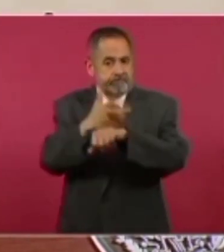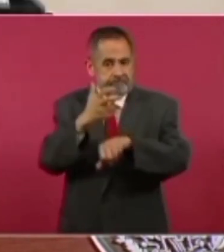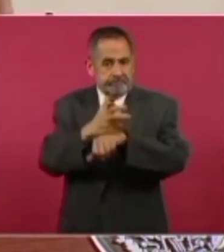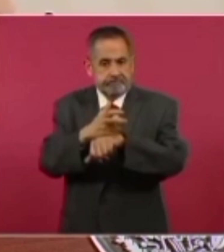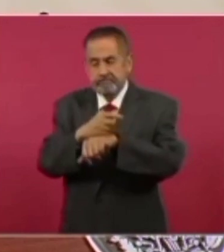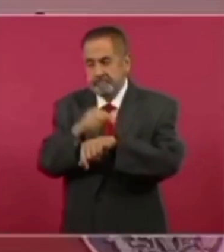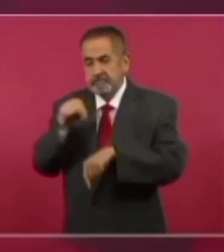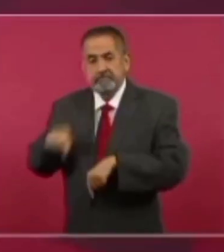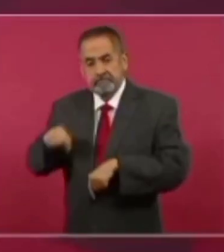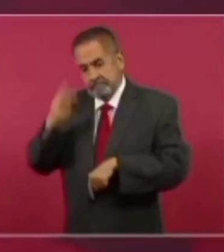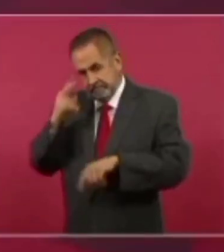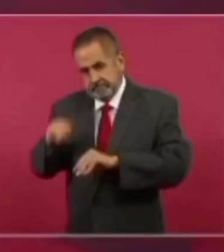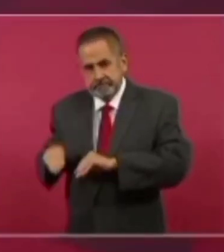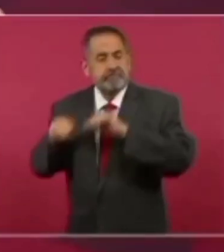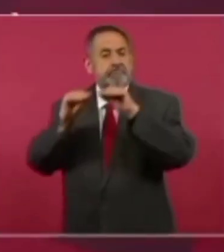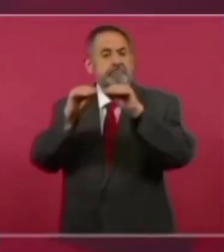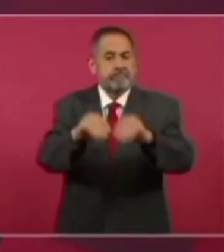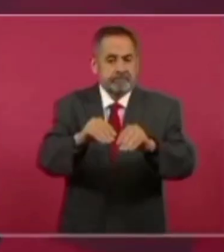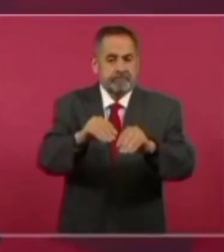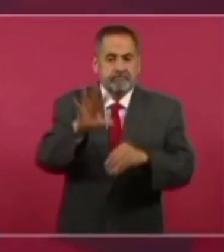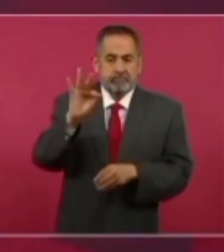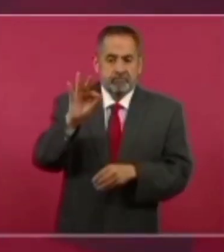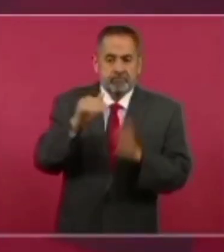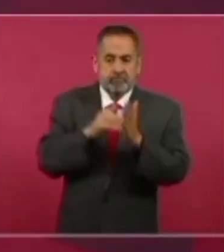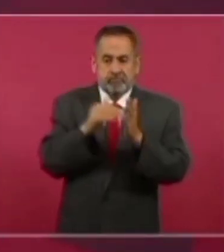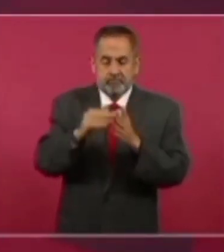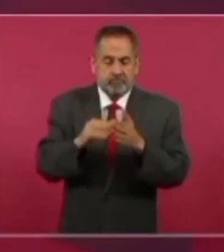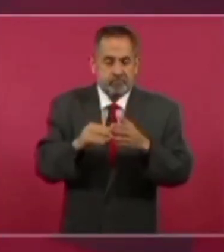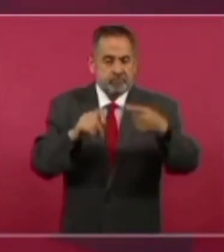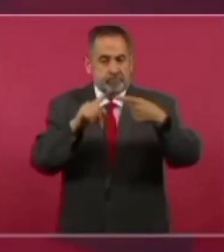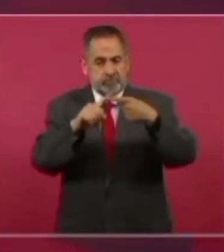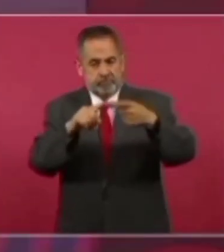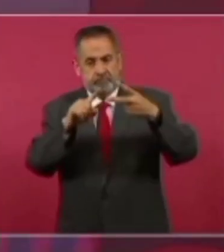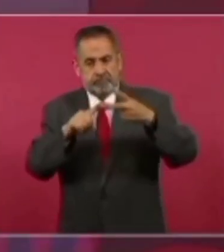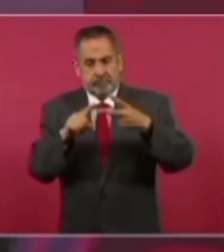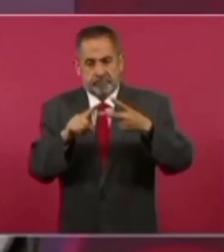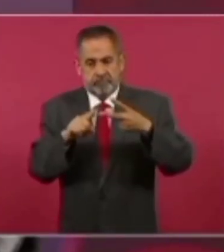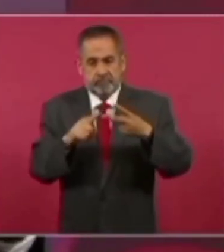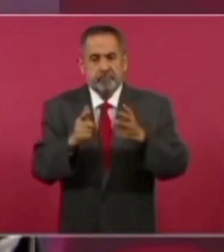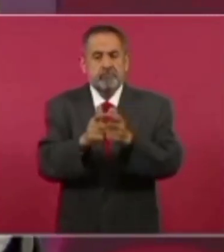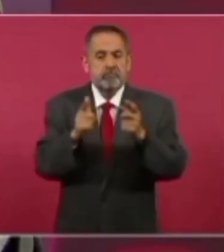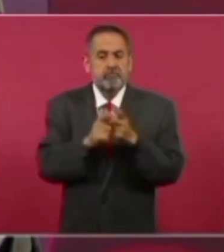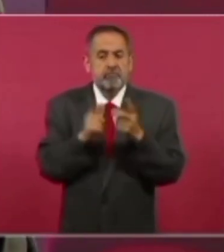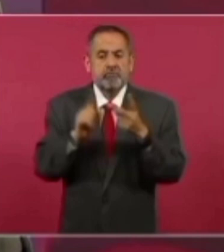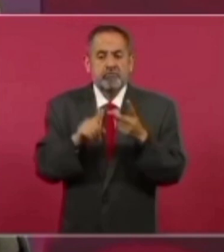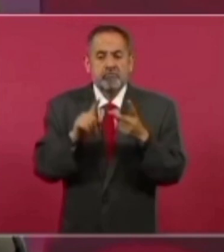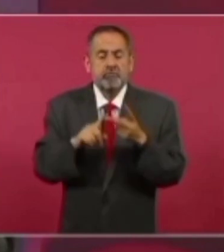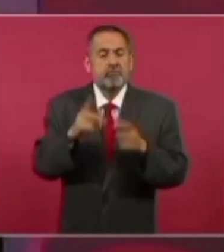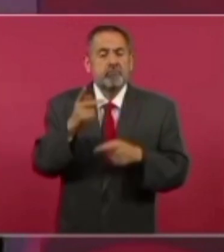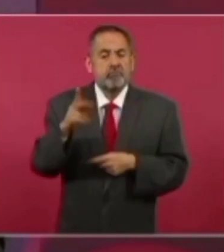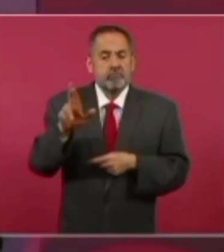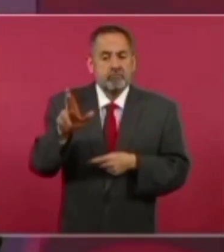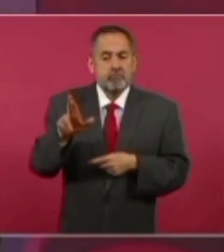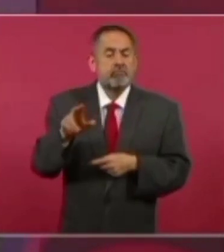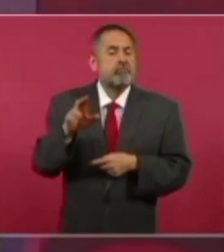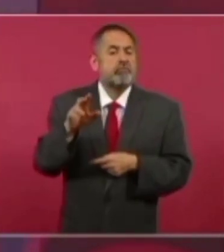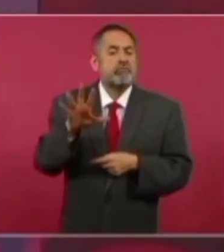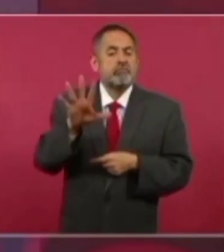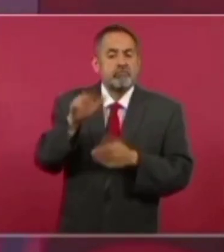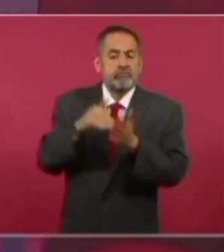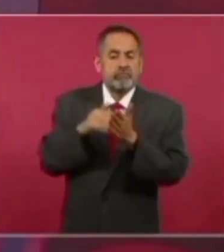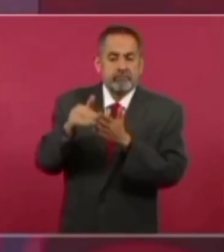y el segundo grupo hispano es el de los puertorriqueños con 5 millones.